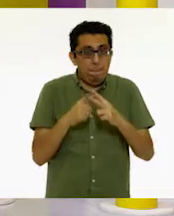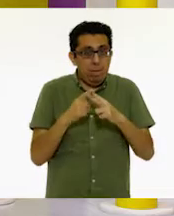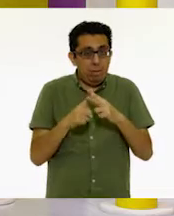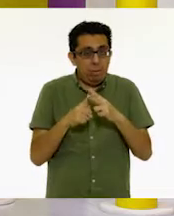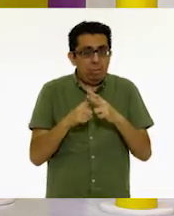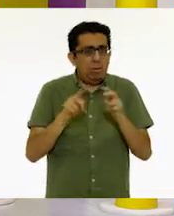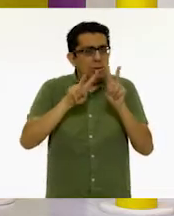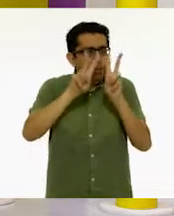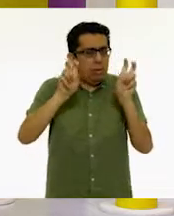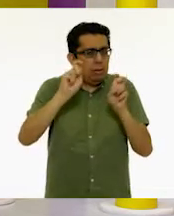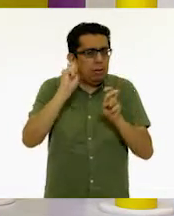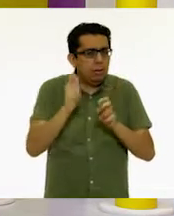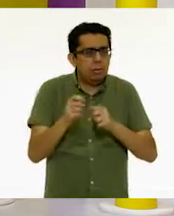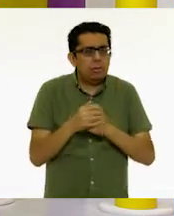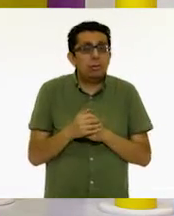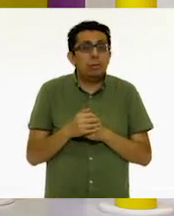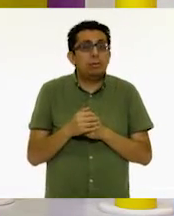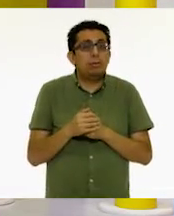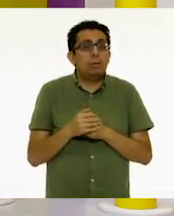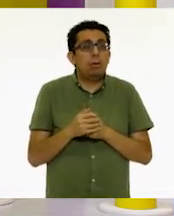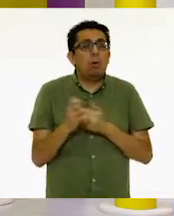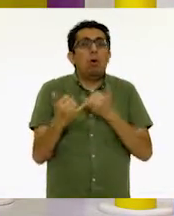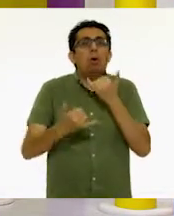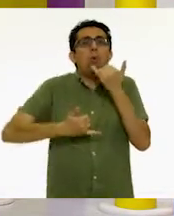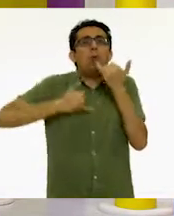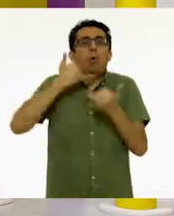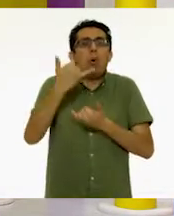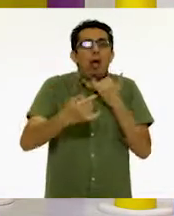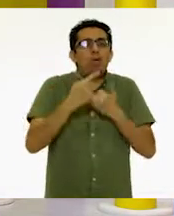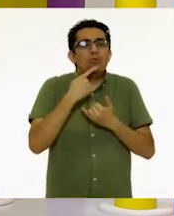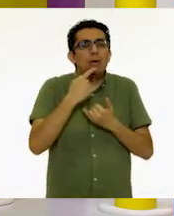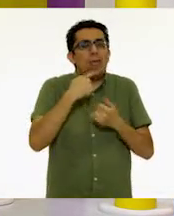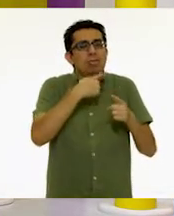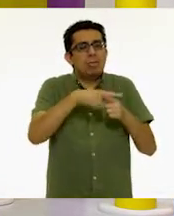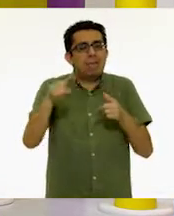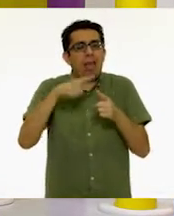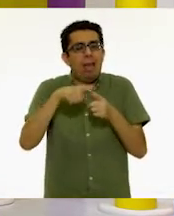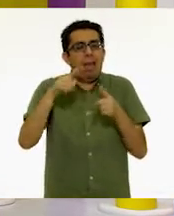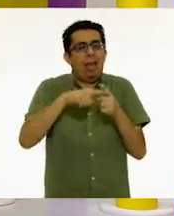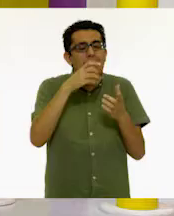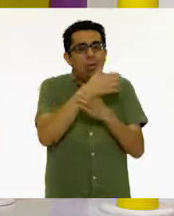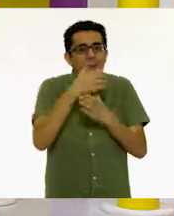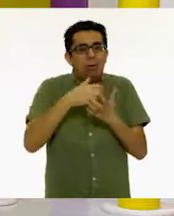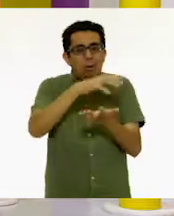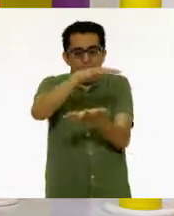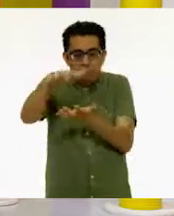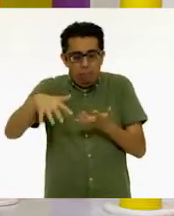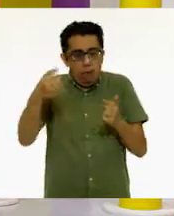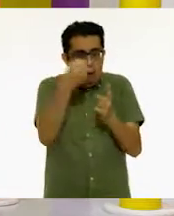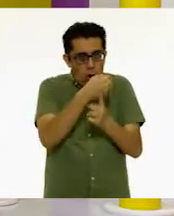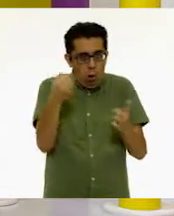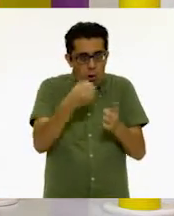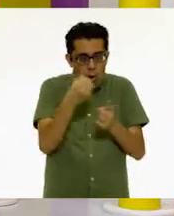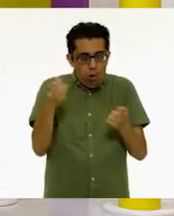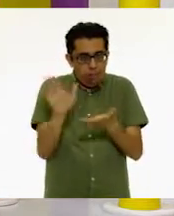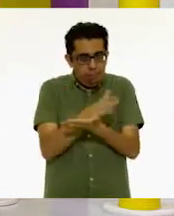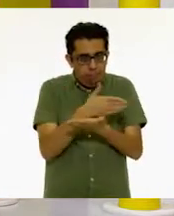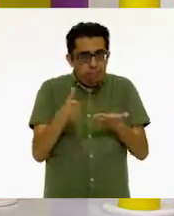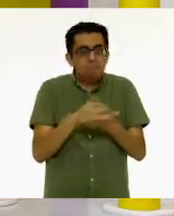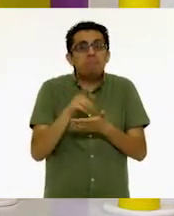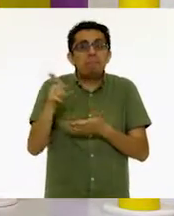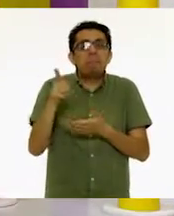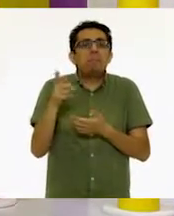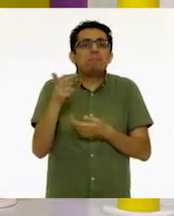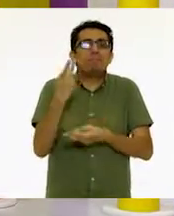que lleva por título Jugamos con las colecciones. Pero no podemos empezar la clase si no está nuestra maestra Angie con nosotros. Hola,